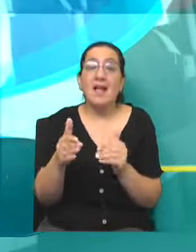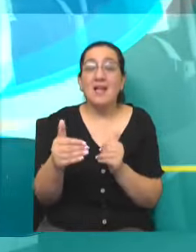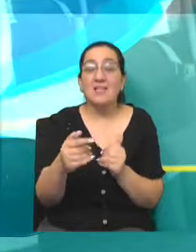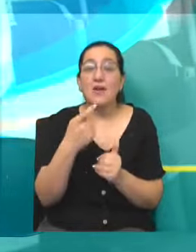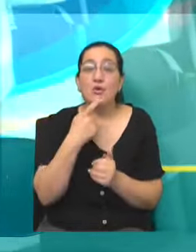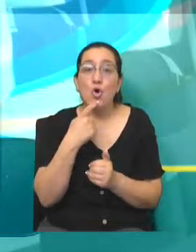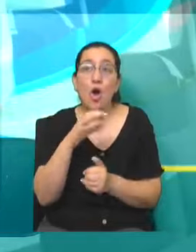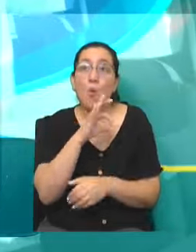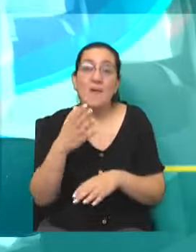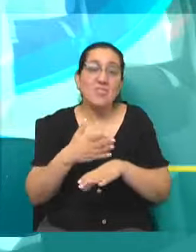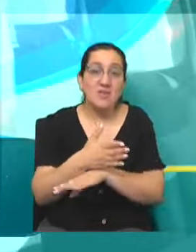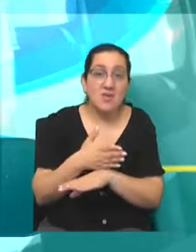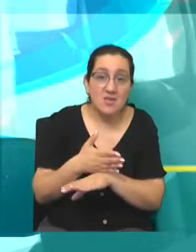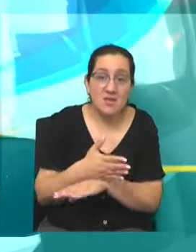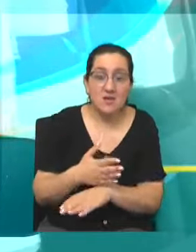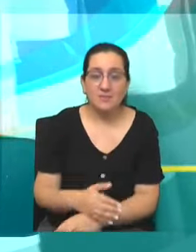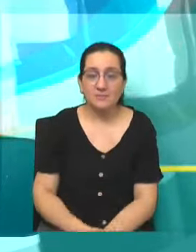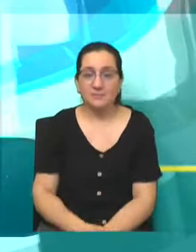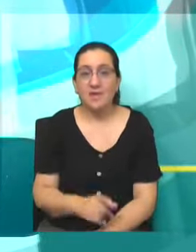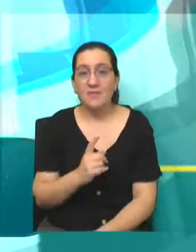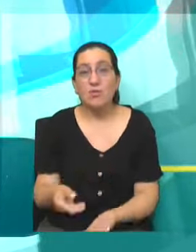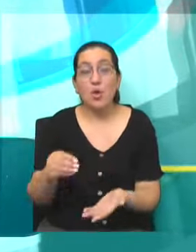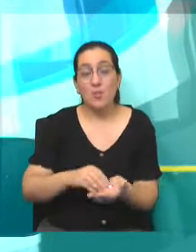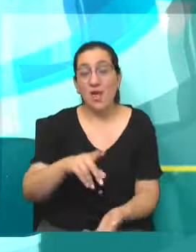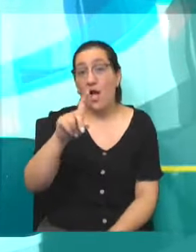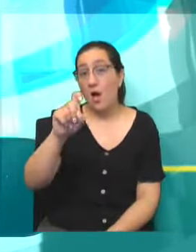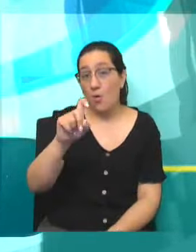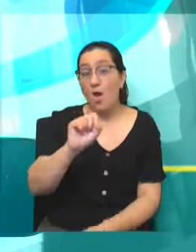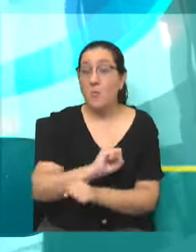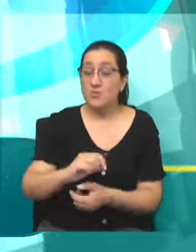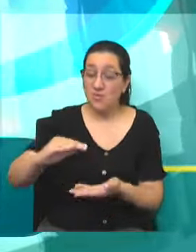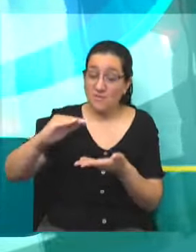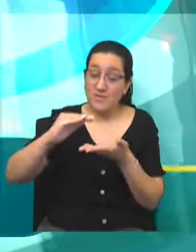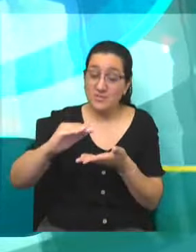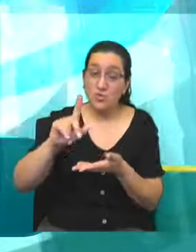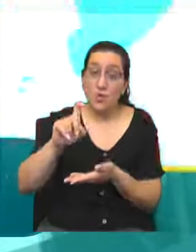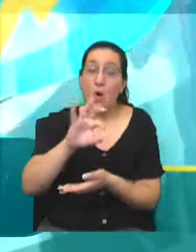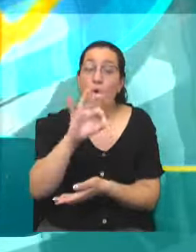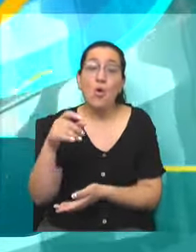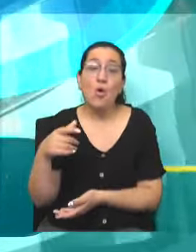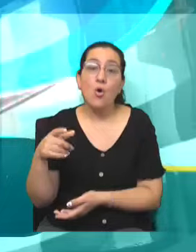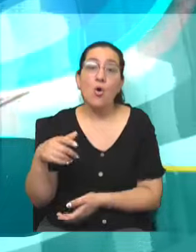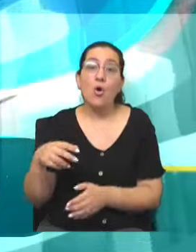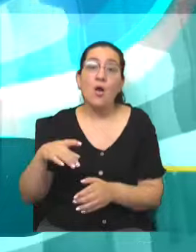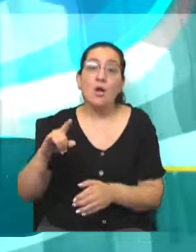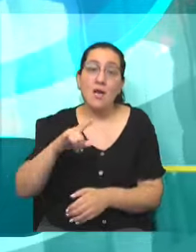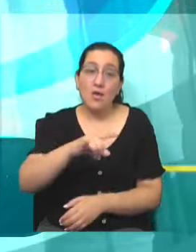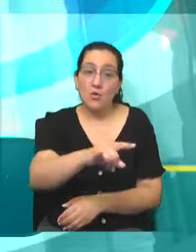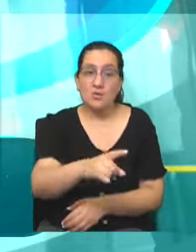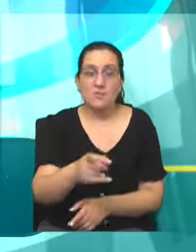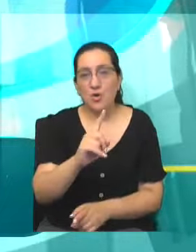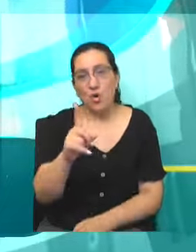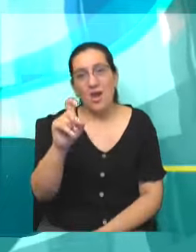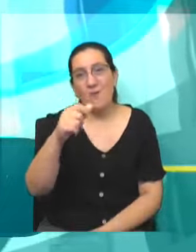madera, ¿sí? Debo incorporar agua. Puede ser un vasito de agua, pueden ser caracoles. No el agua que te vas a tomar de noche, ¿cuándo te vas a dormir?